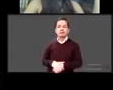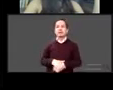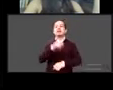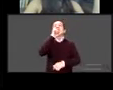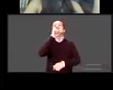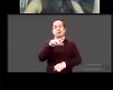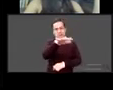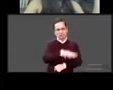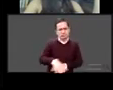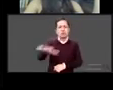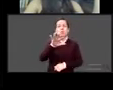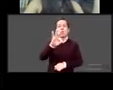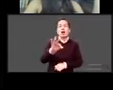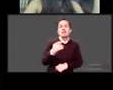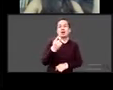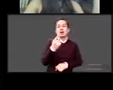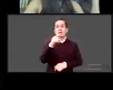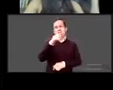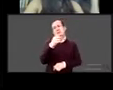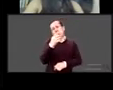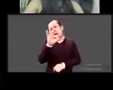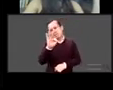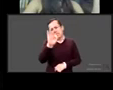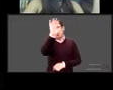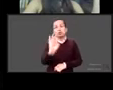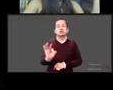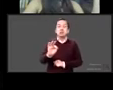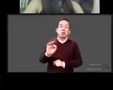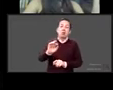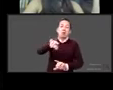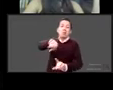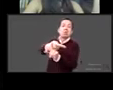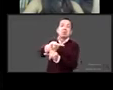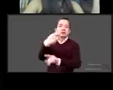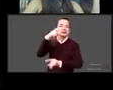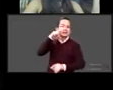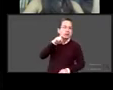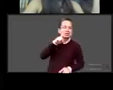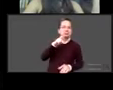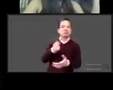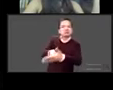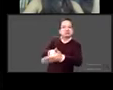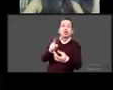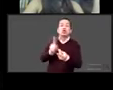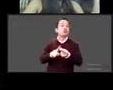más cercanos y cotidianos, sea en el hogar, en la escuela o de personas